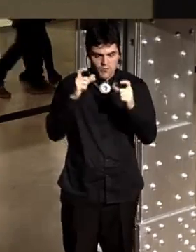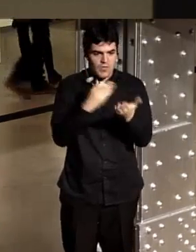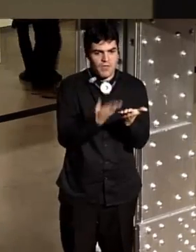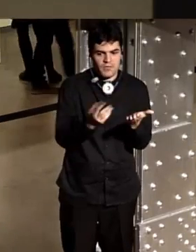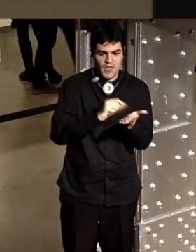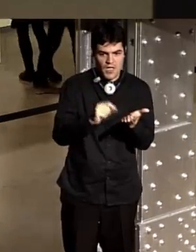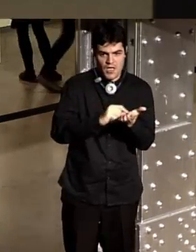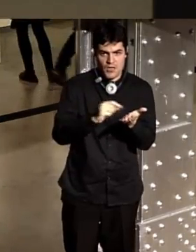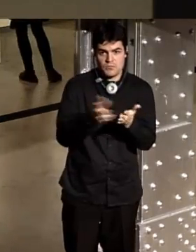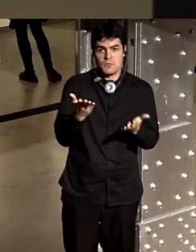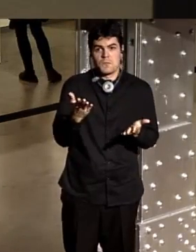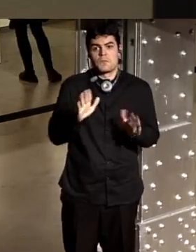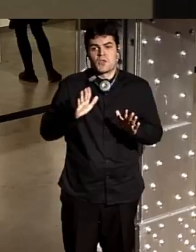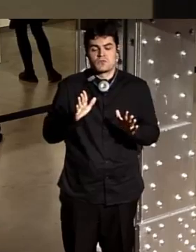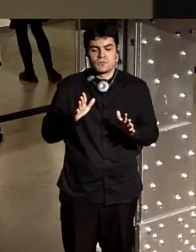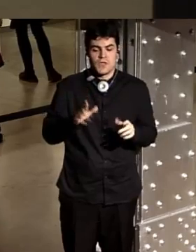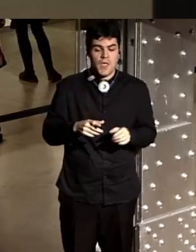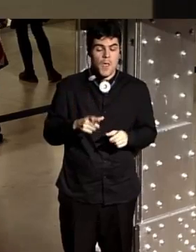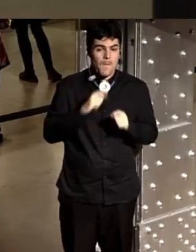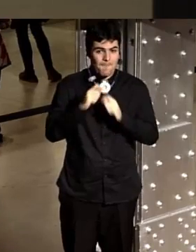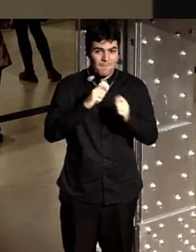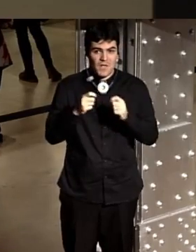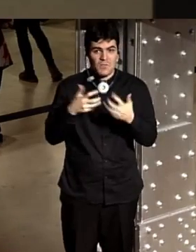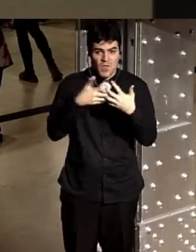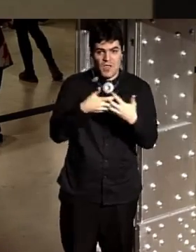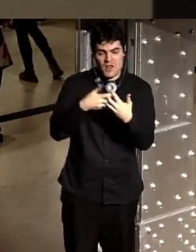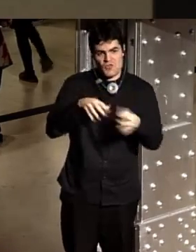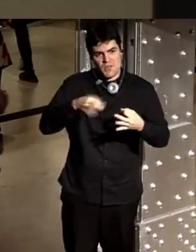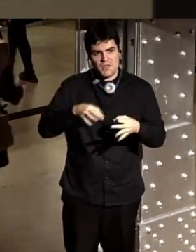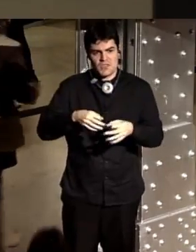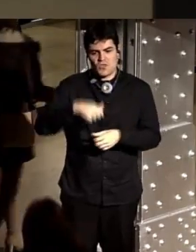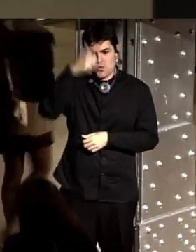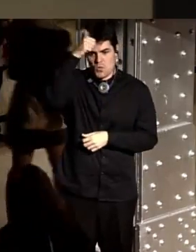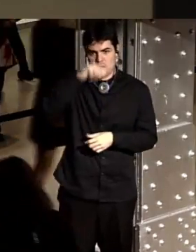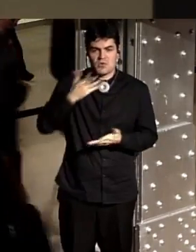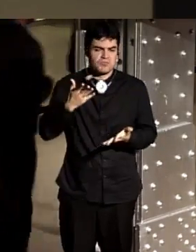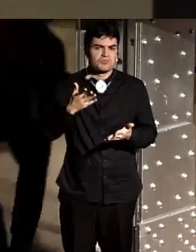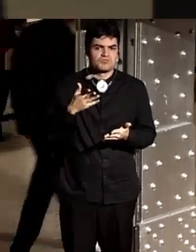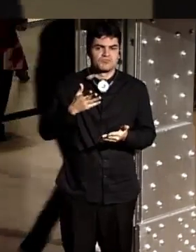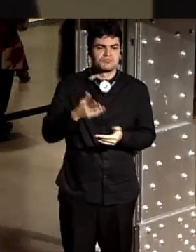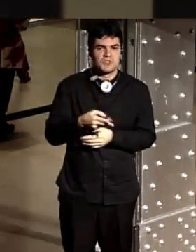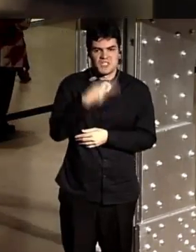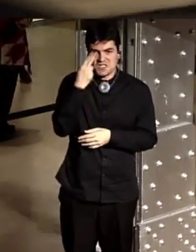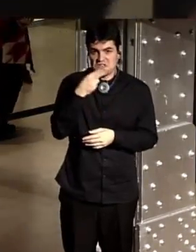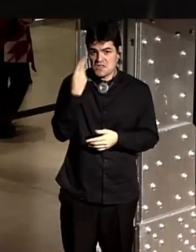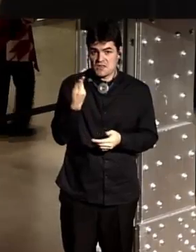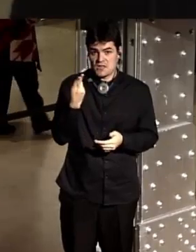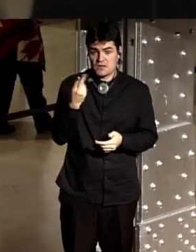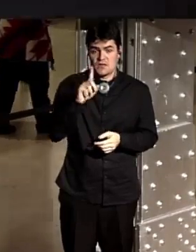hay de periodismo de guerra son hombres, la mirada del hombre, con lo cual hay un elemento muy interesante. Y después algo que le pasa a los